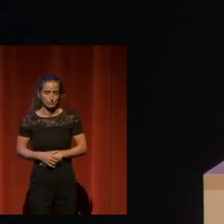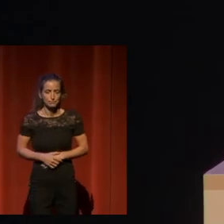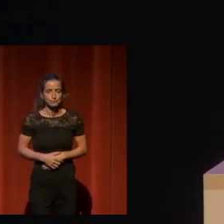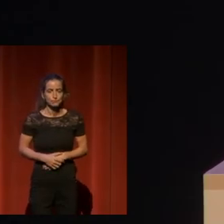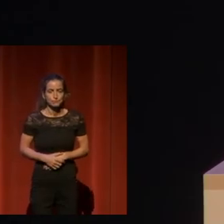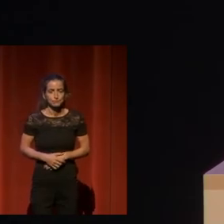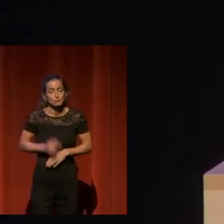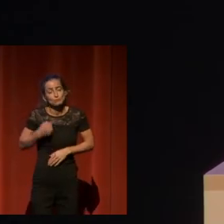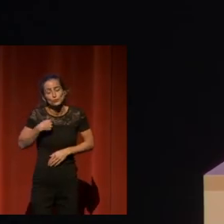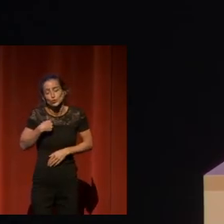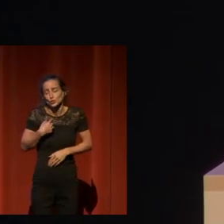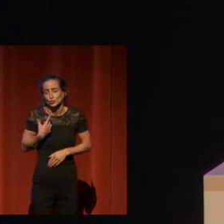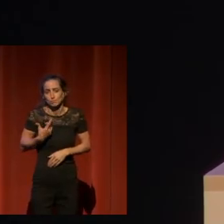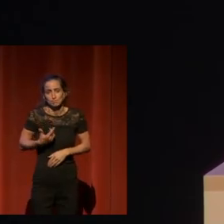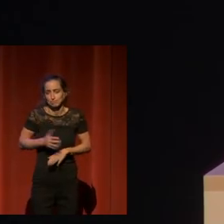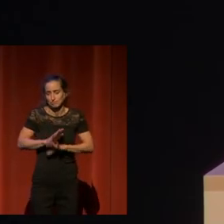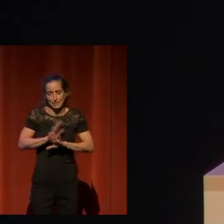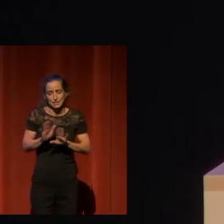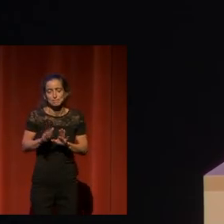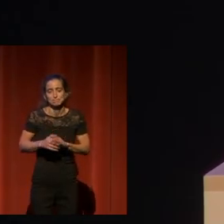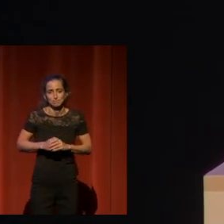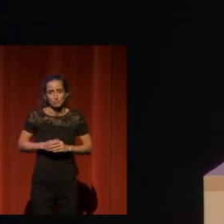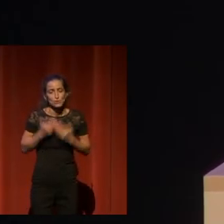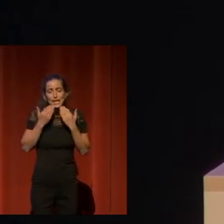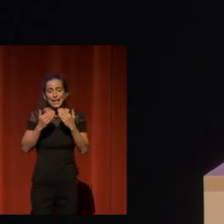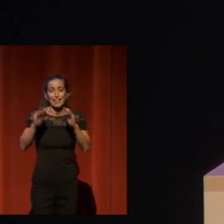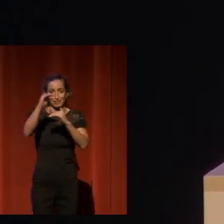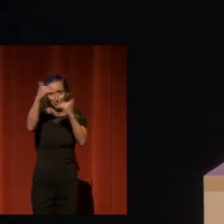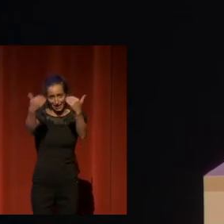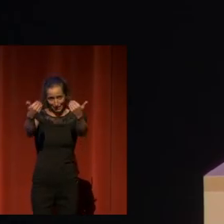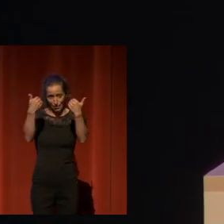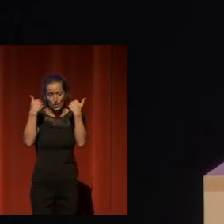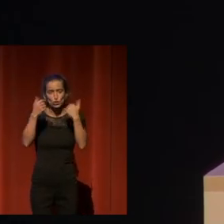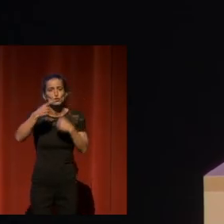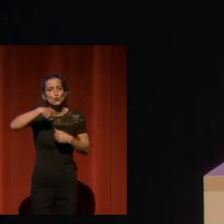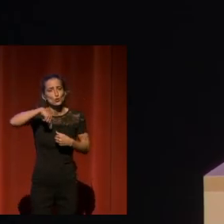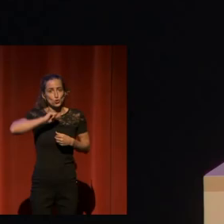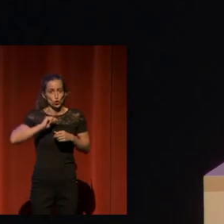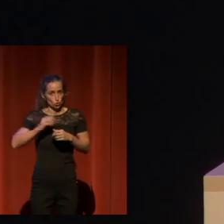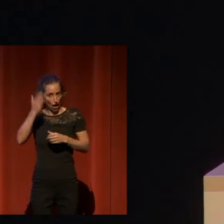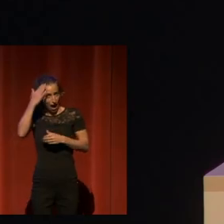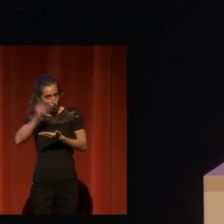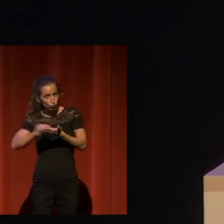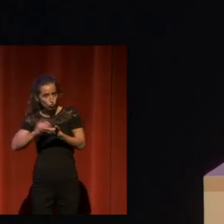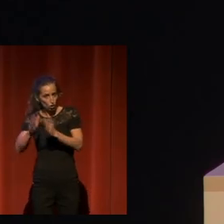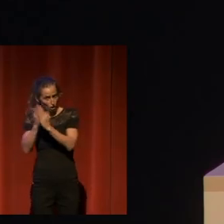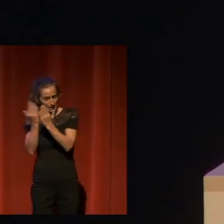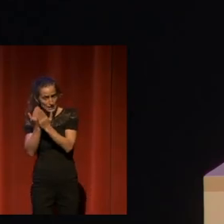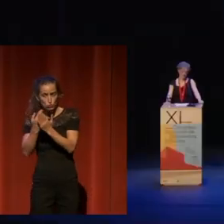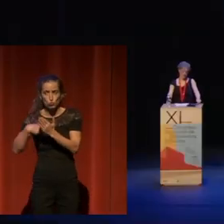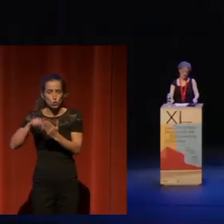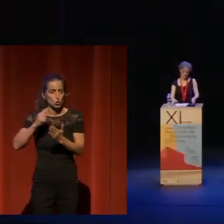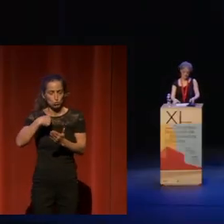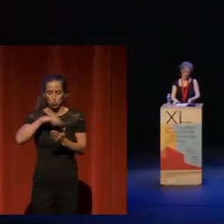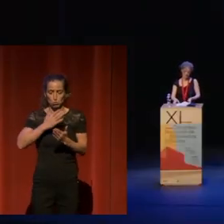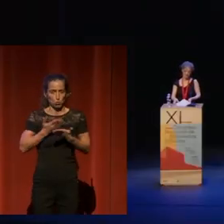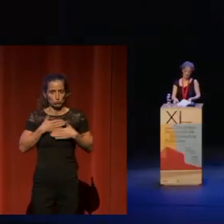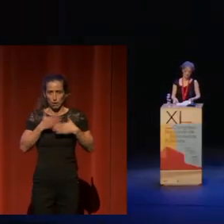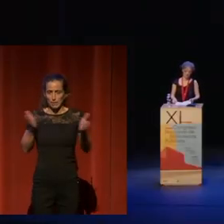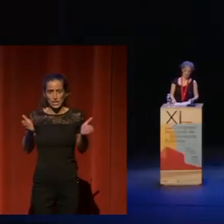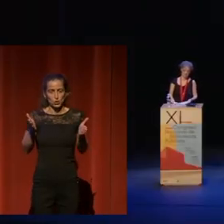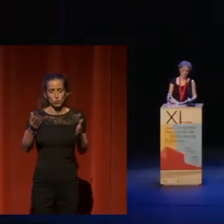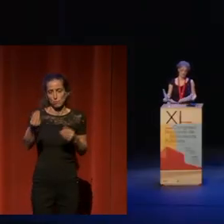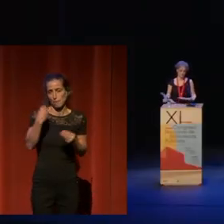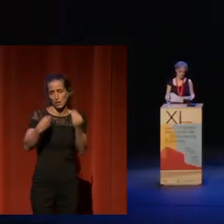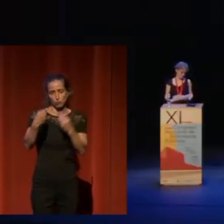Por mi parte, nada más. Gracias por su atención. Los autores de este estudio quedamos a su disposición para las preguntas que nos quieran plantear. Gracias.